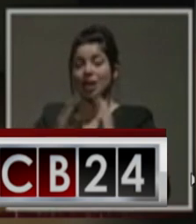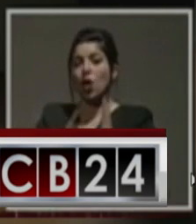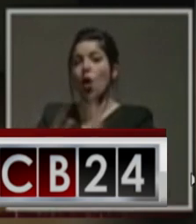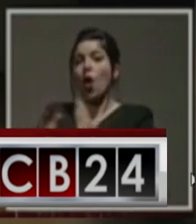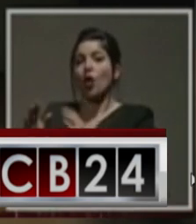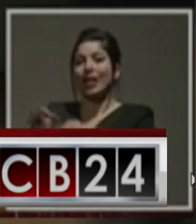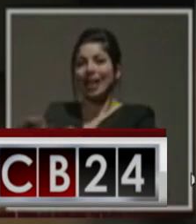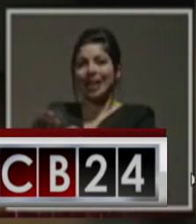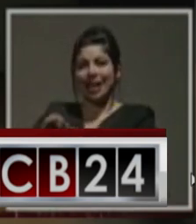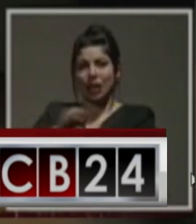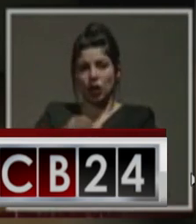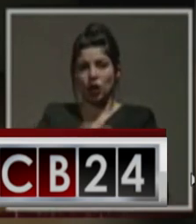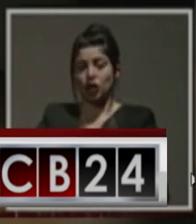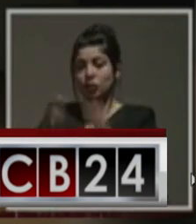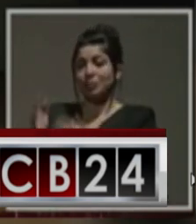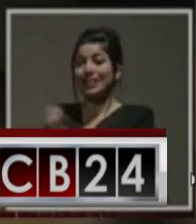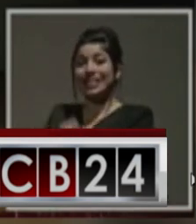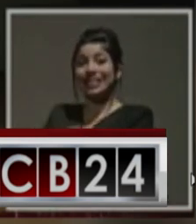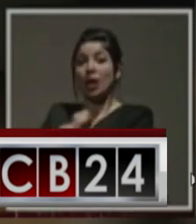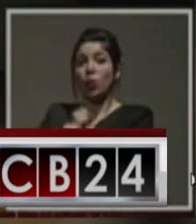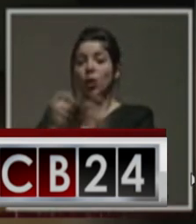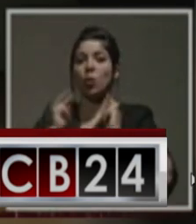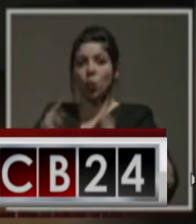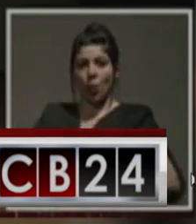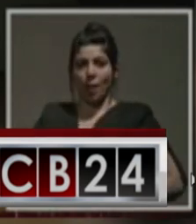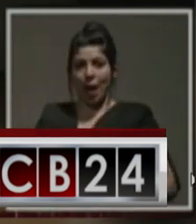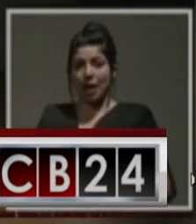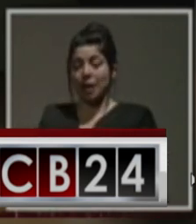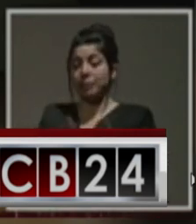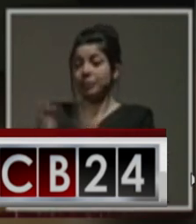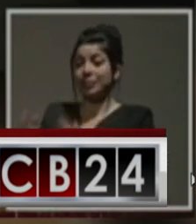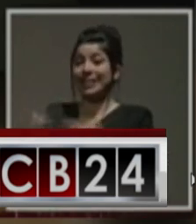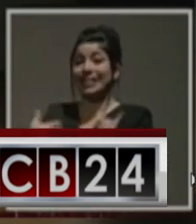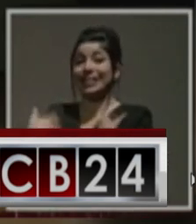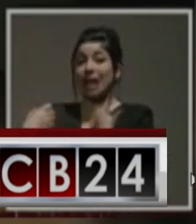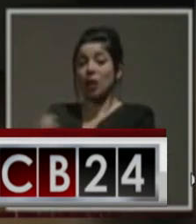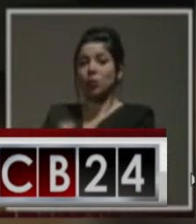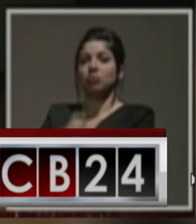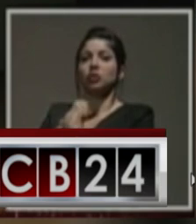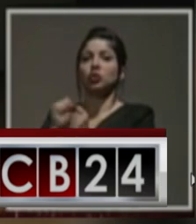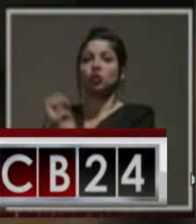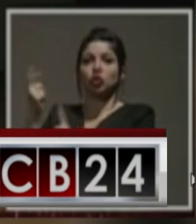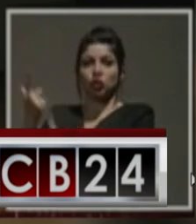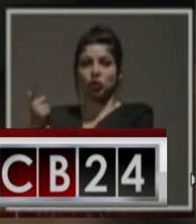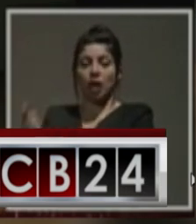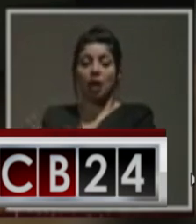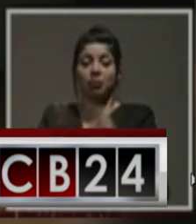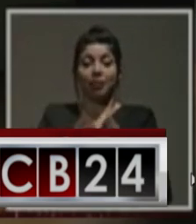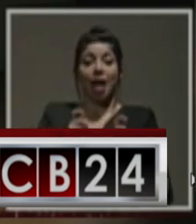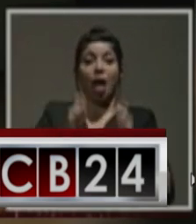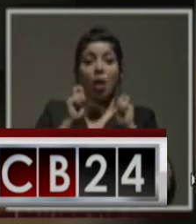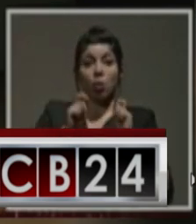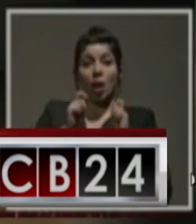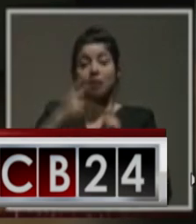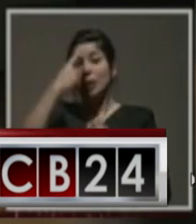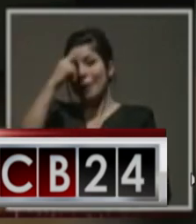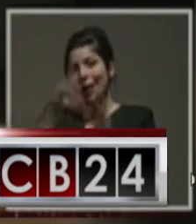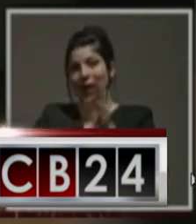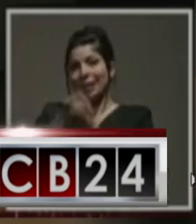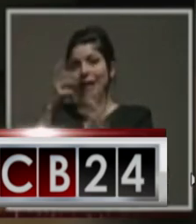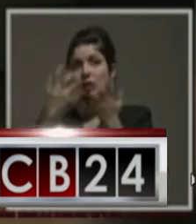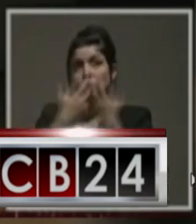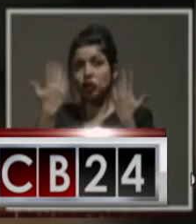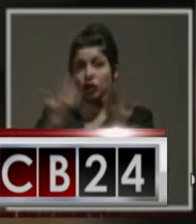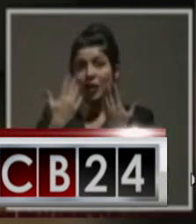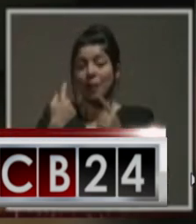ordenamiento territorial, seguridad humana, salud y seguridad social, educación para el desarrollo sostenible